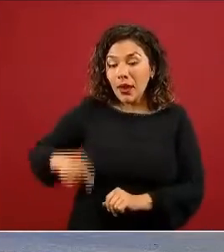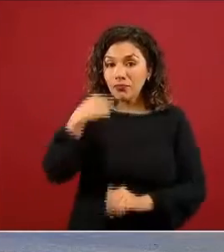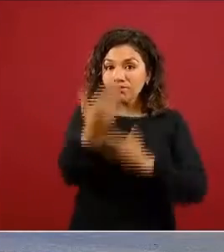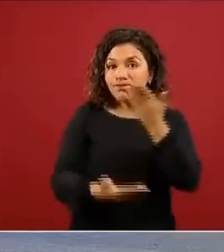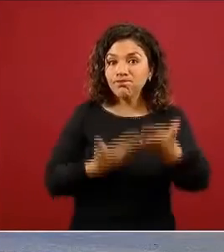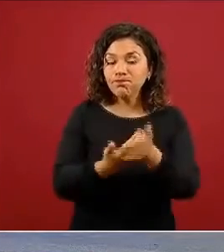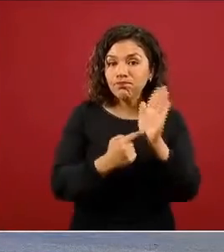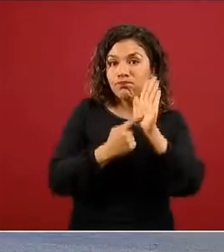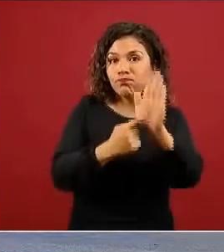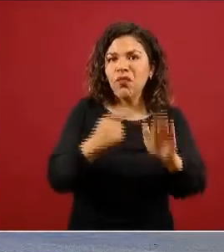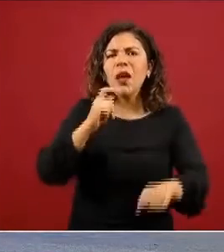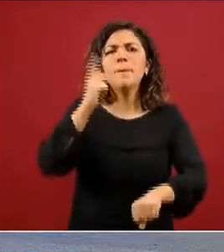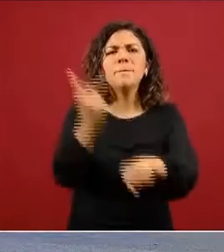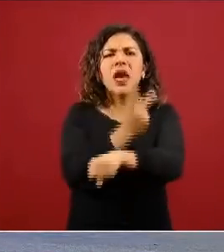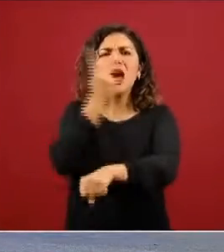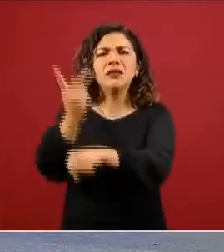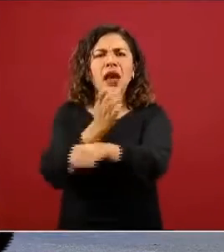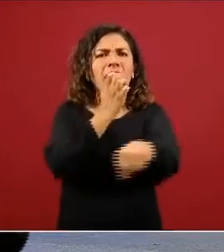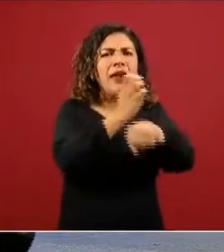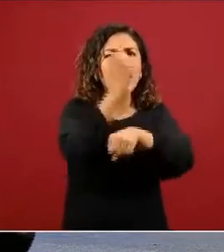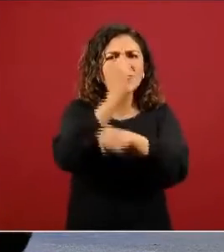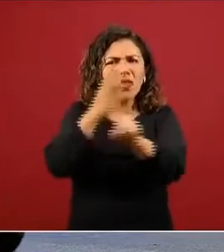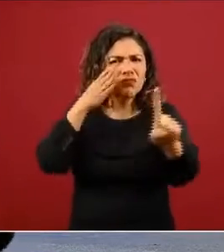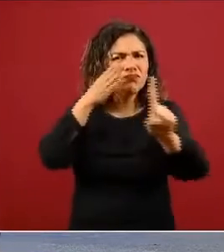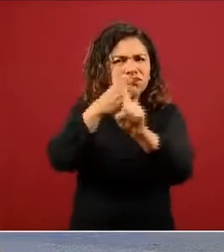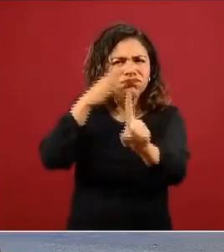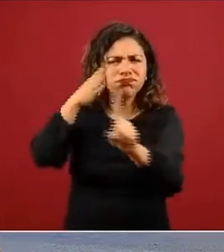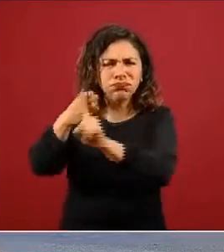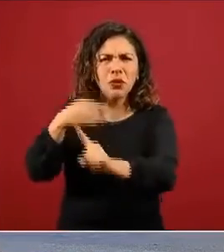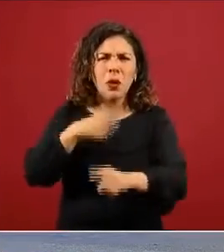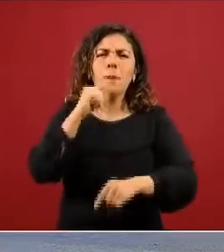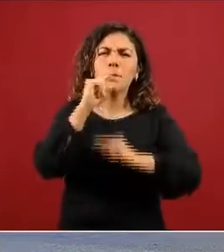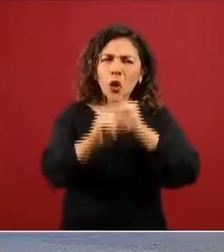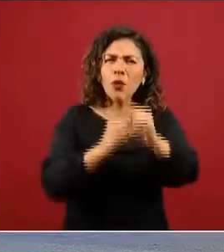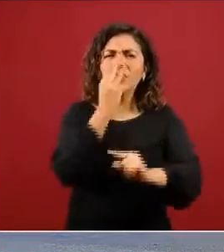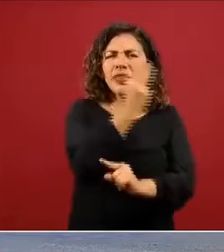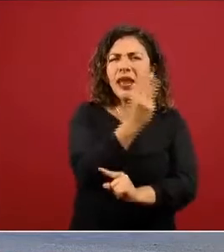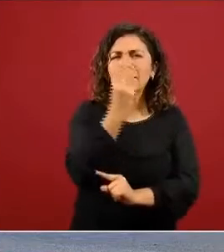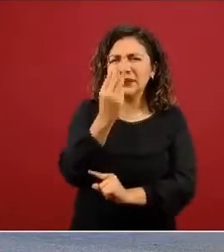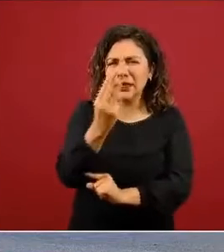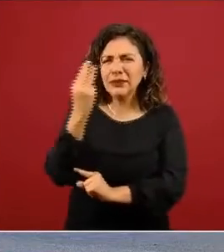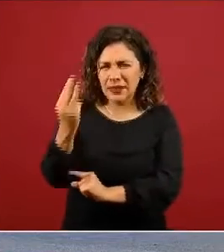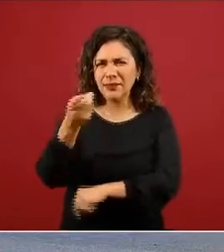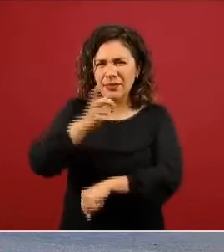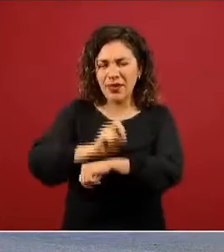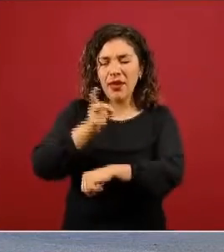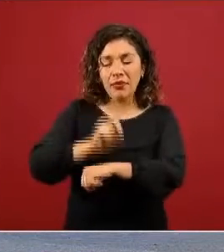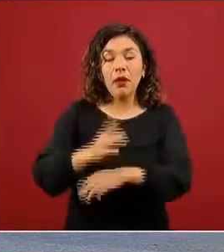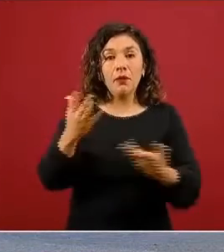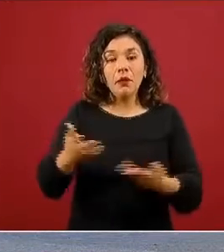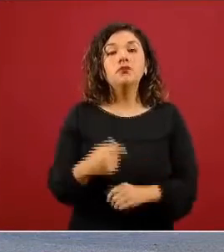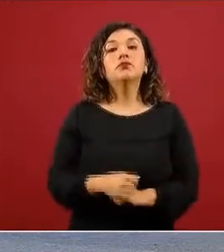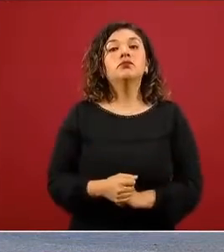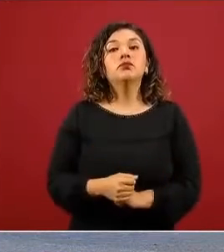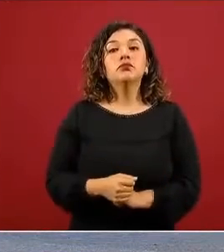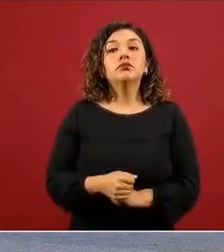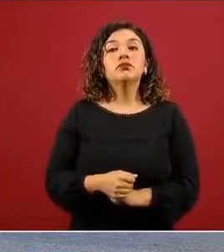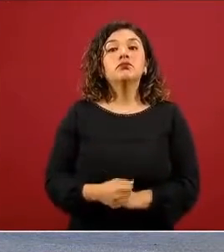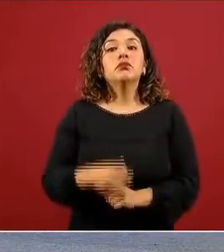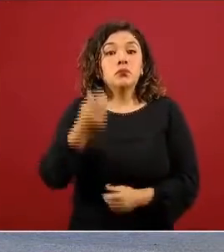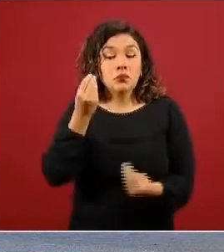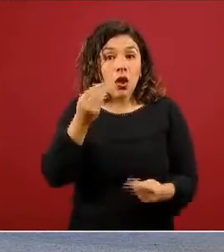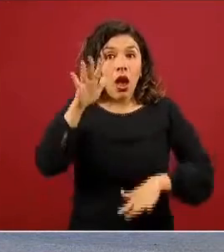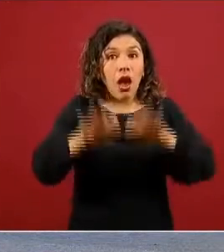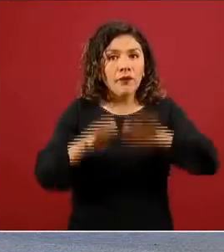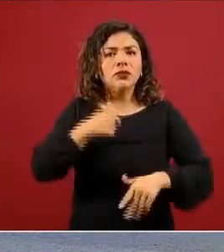la situación en las entidades federativas específicas que vamos presentando en bloques de 3 en 3 y repetimos,